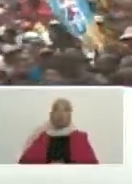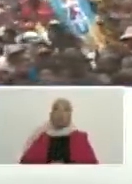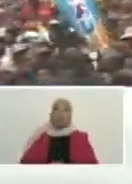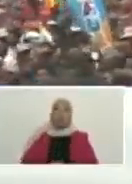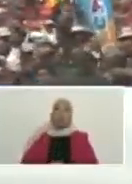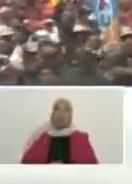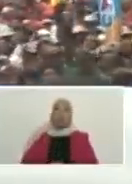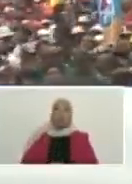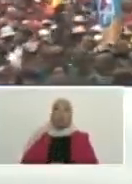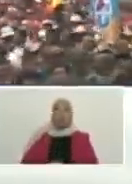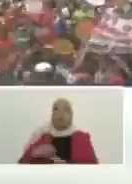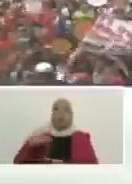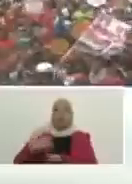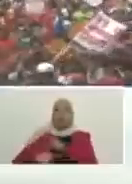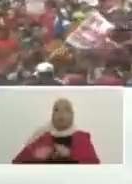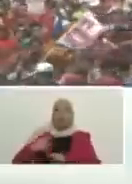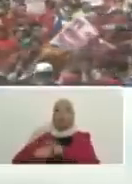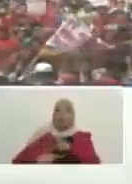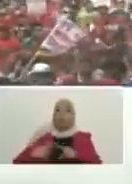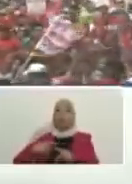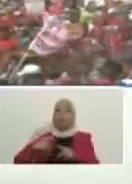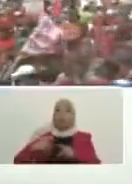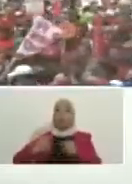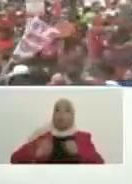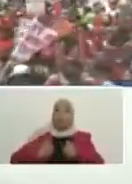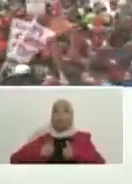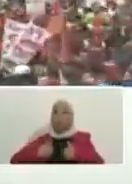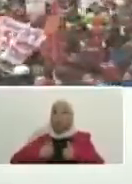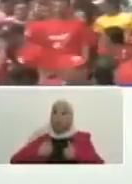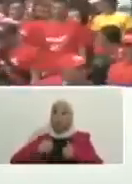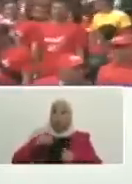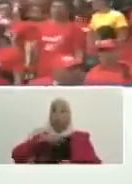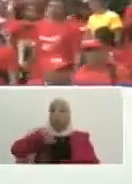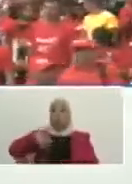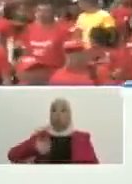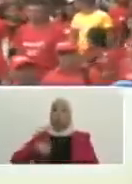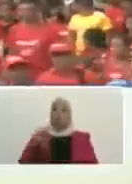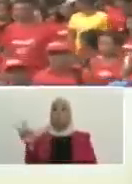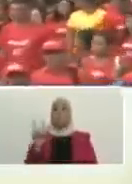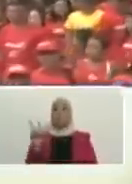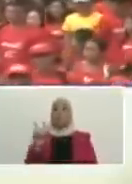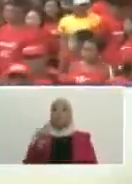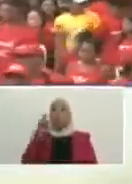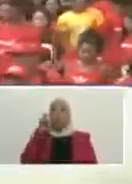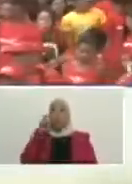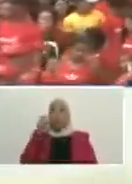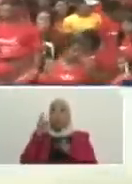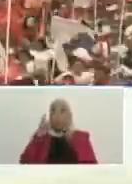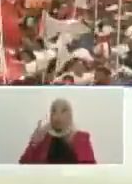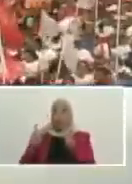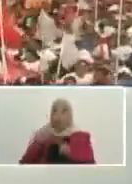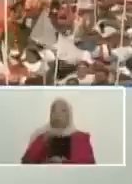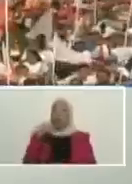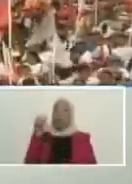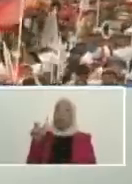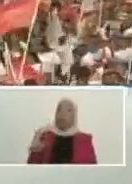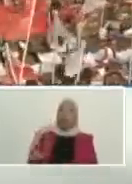¿Cuántos procesos tuvo que vivir nuestro pueblo para ver morir en la traición